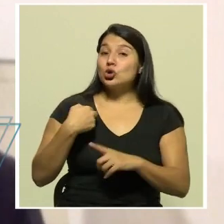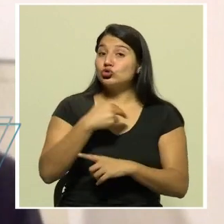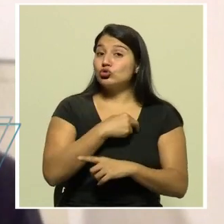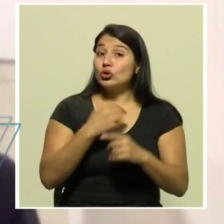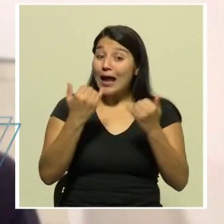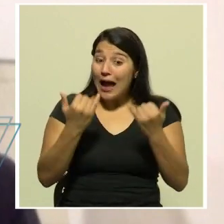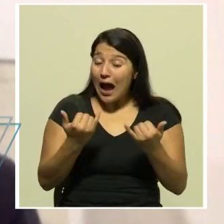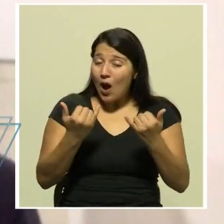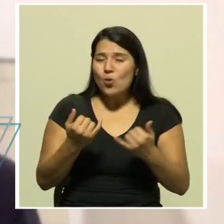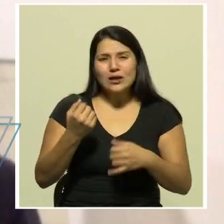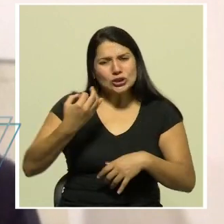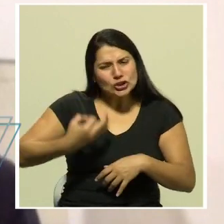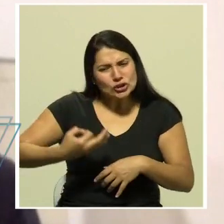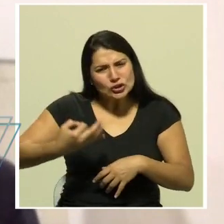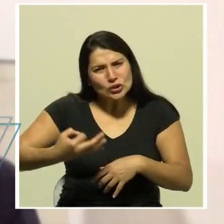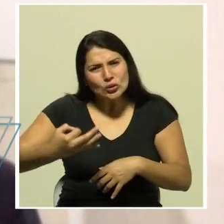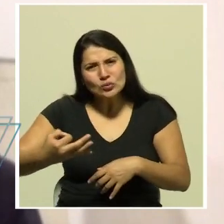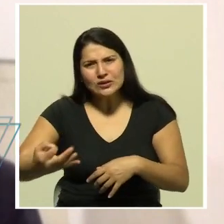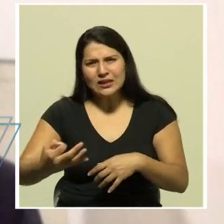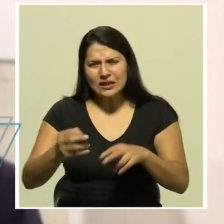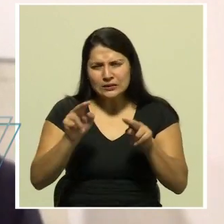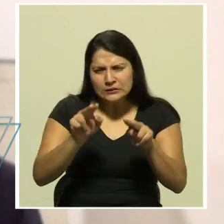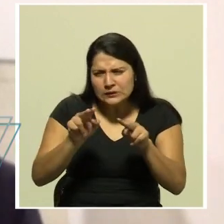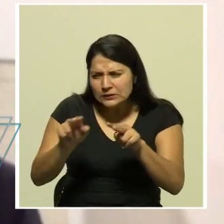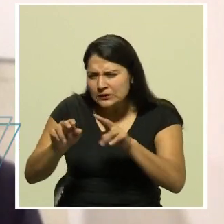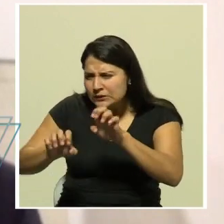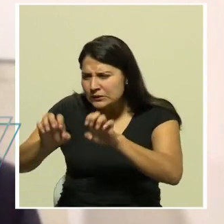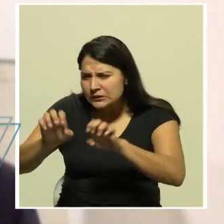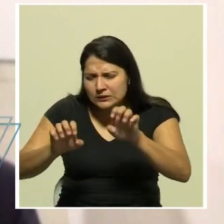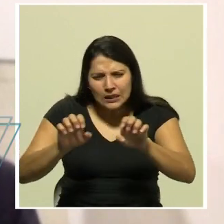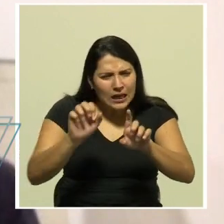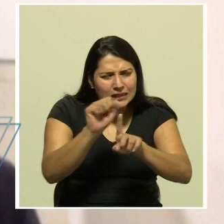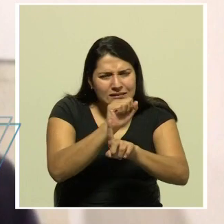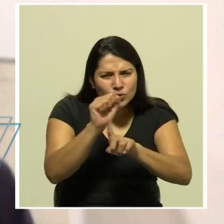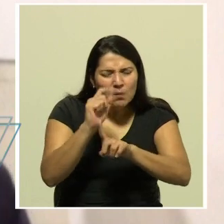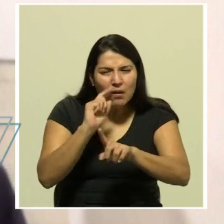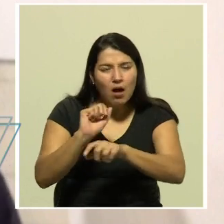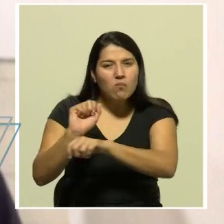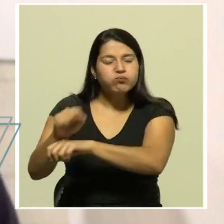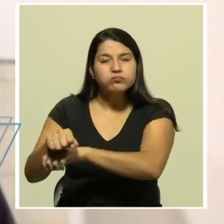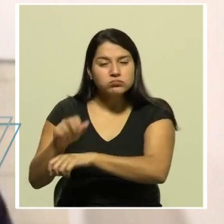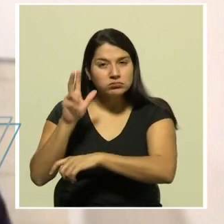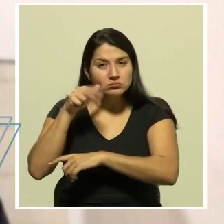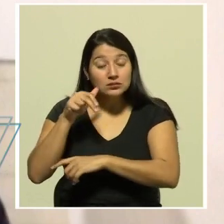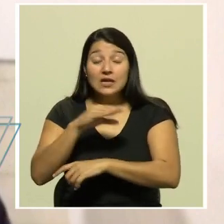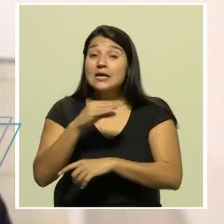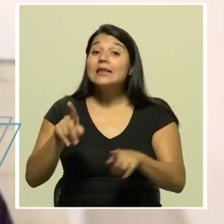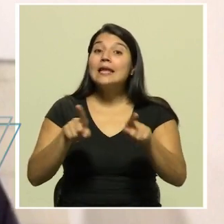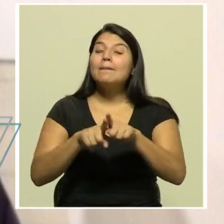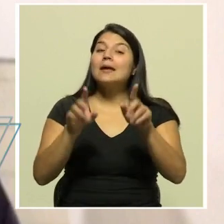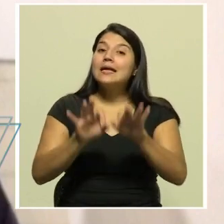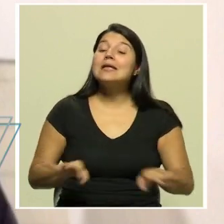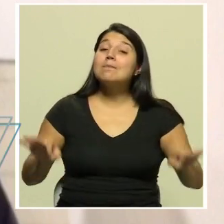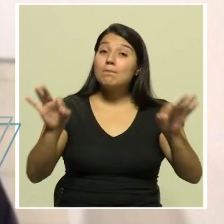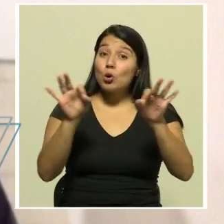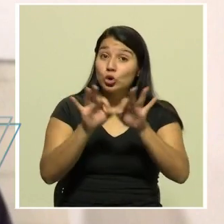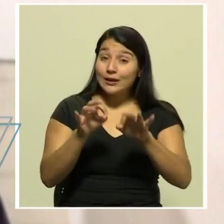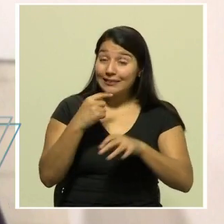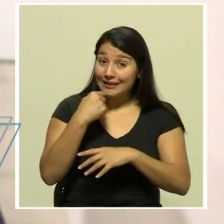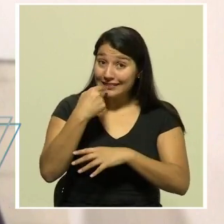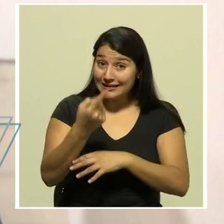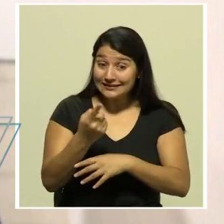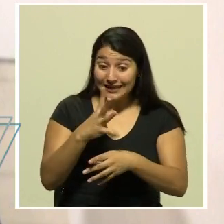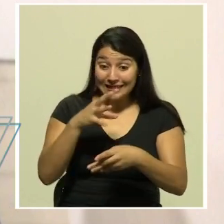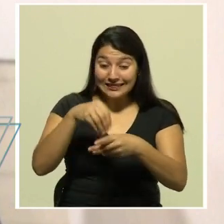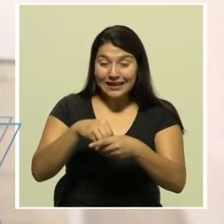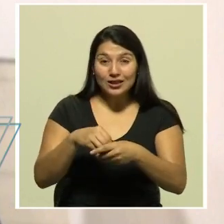a permanentemente ser críticas sobre la situación que nos rodea. Y aquí es importante señalar también que parte de